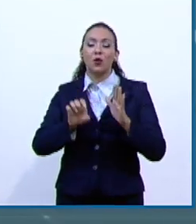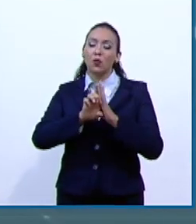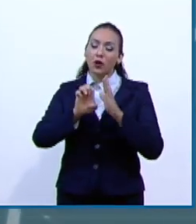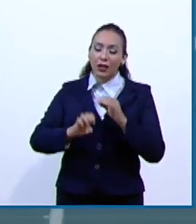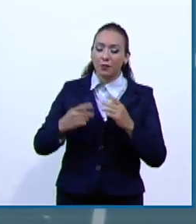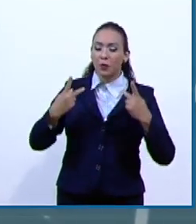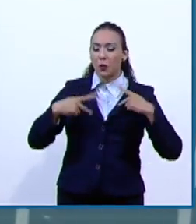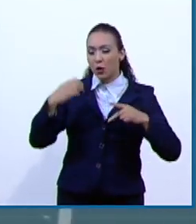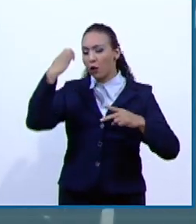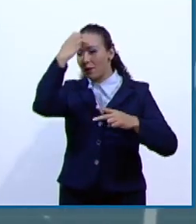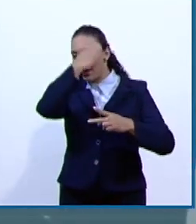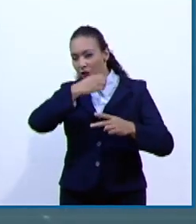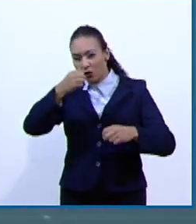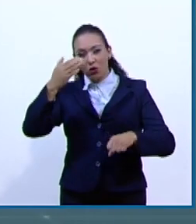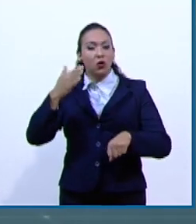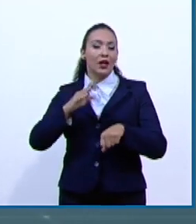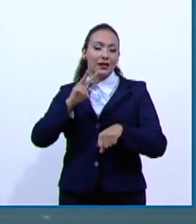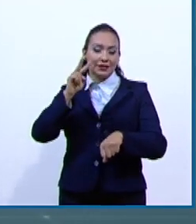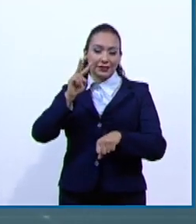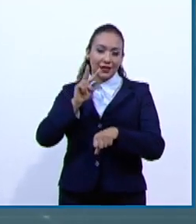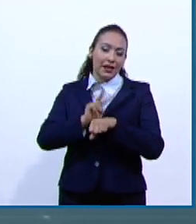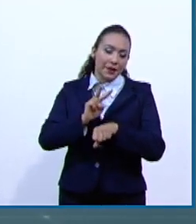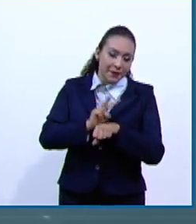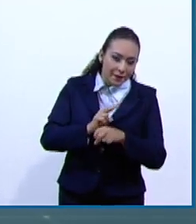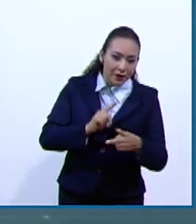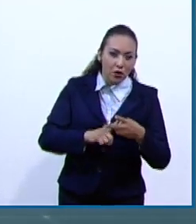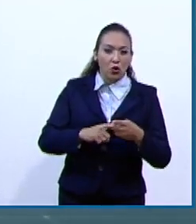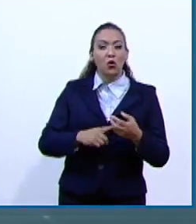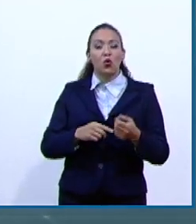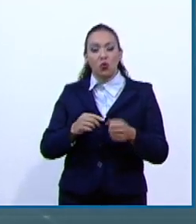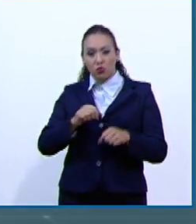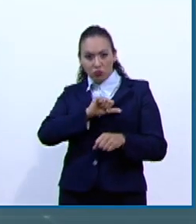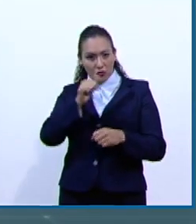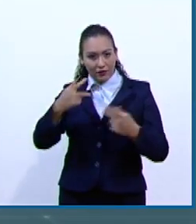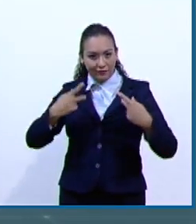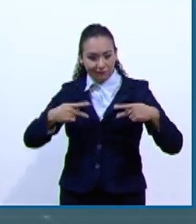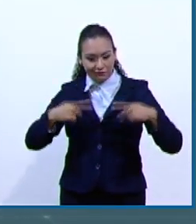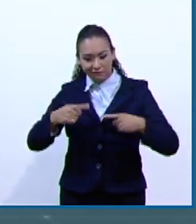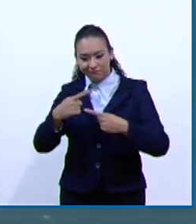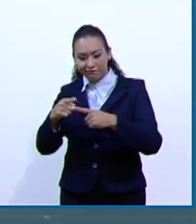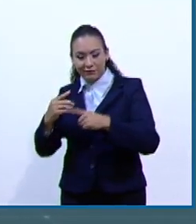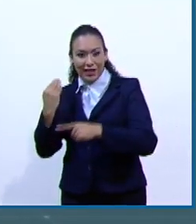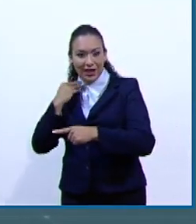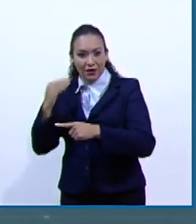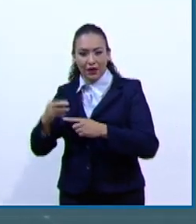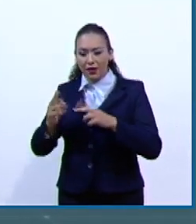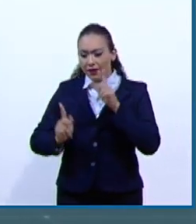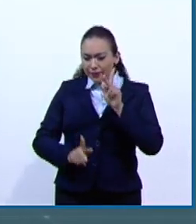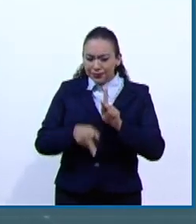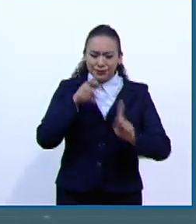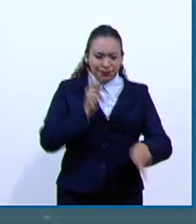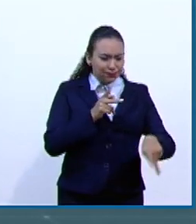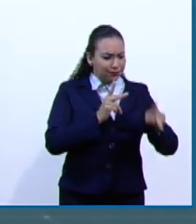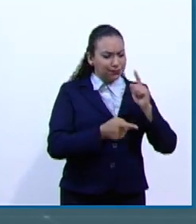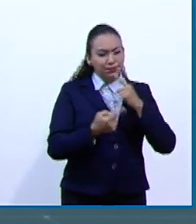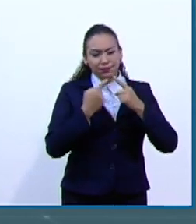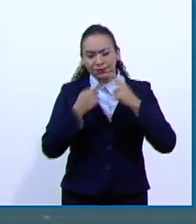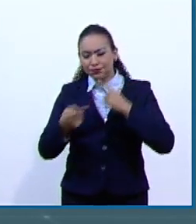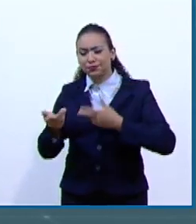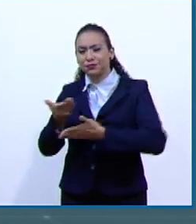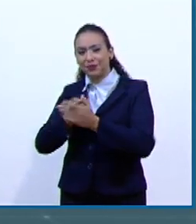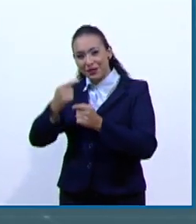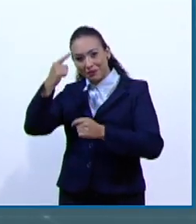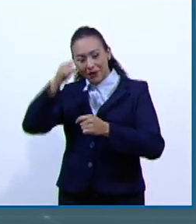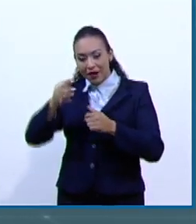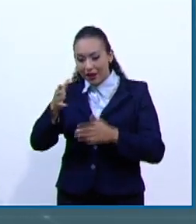evaluadoras, supervisoras, delegadas y defensoras públicas de todo el país analizaron áreas de oportunidad y desarrollo para brindar